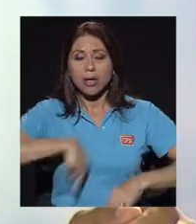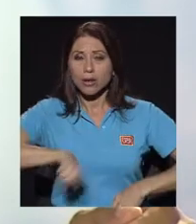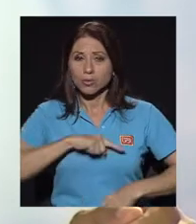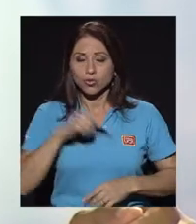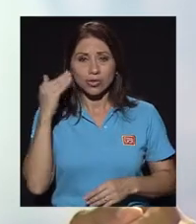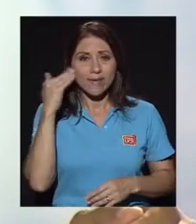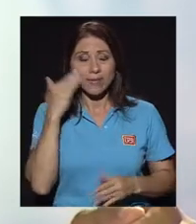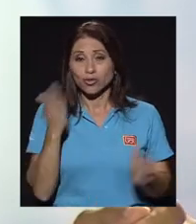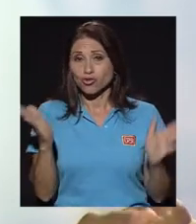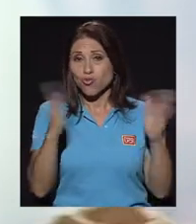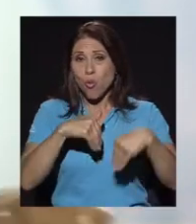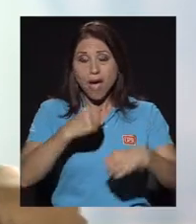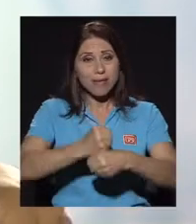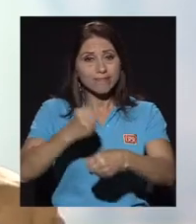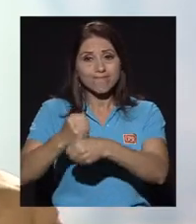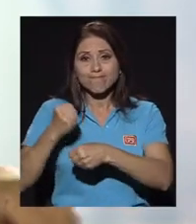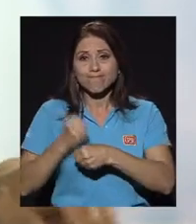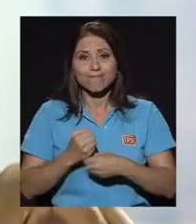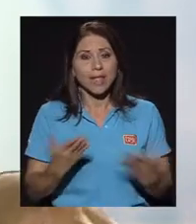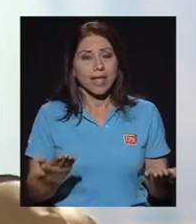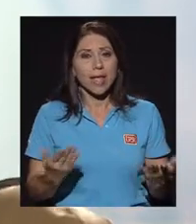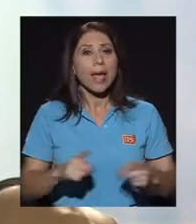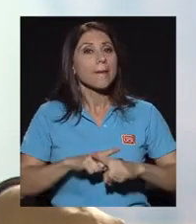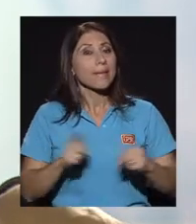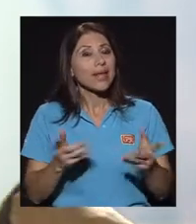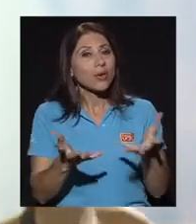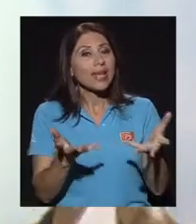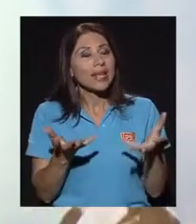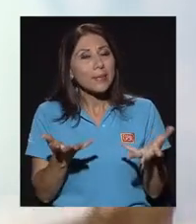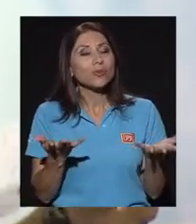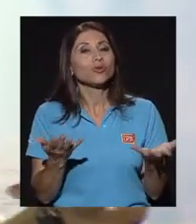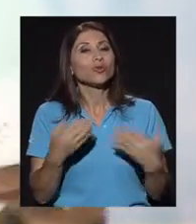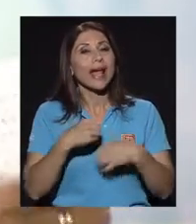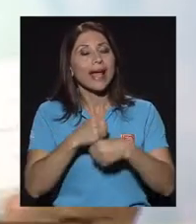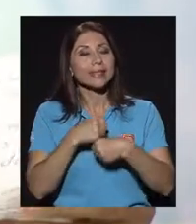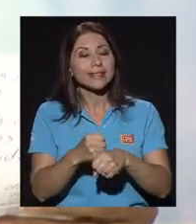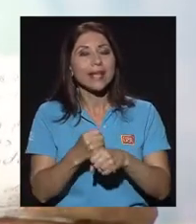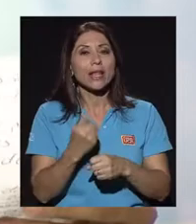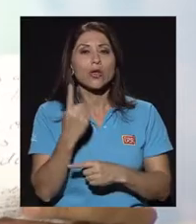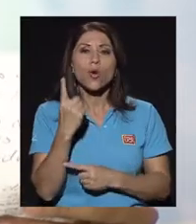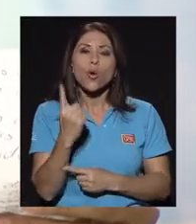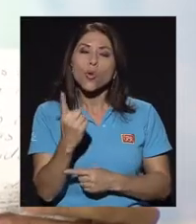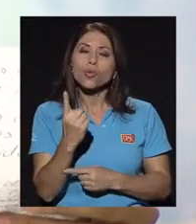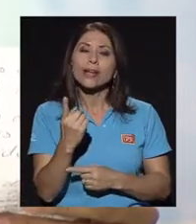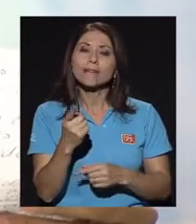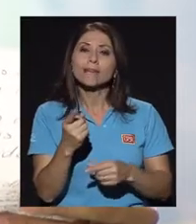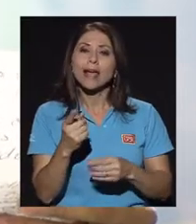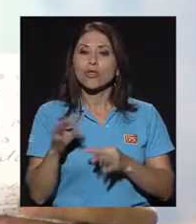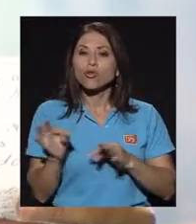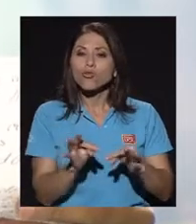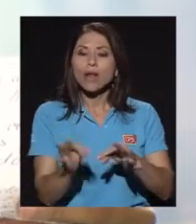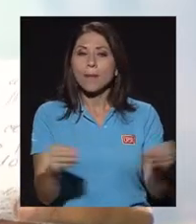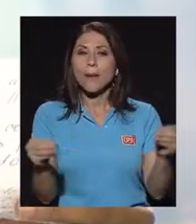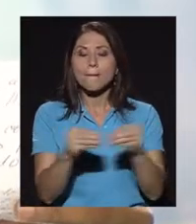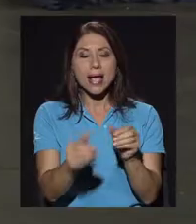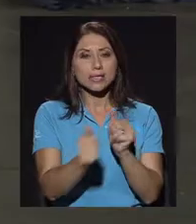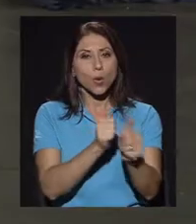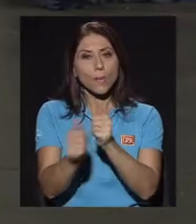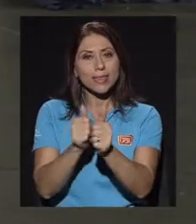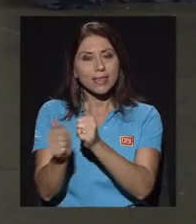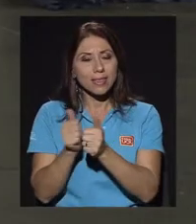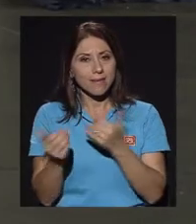tenemos este empleo, pero queremos hacer esto, nosotros queremos hacer una Turrialba más competitiva,